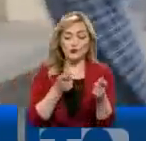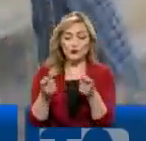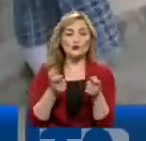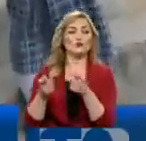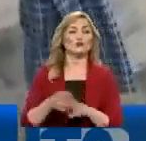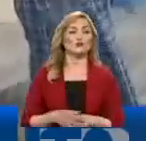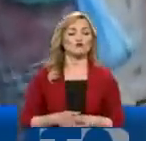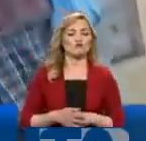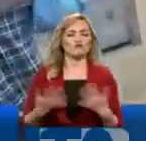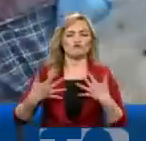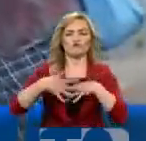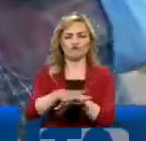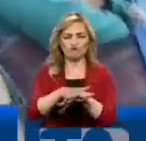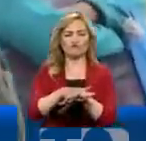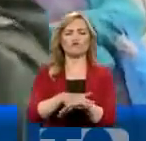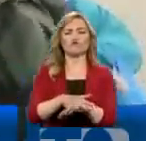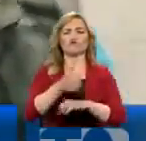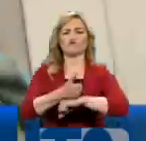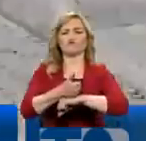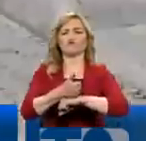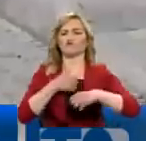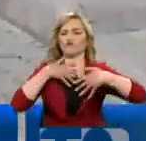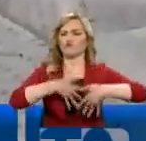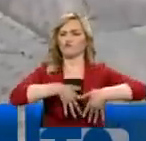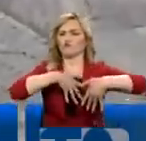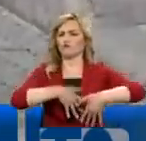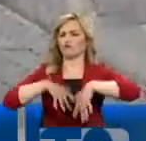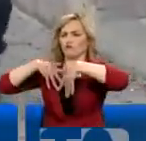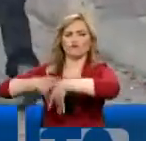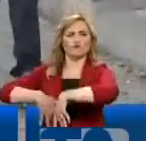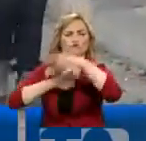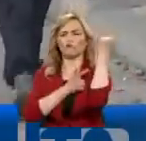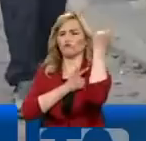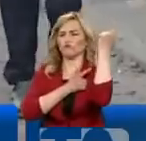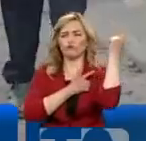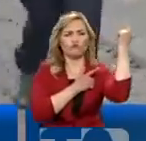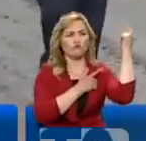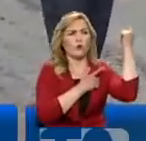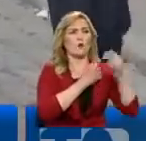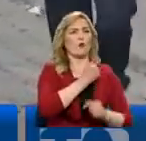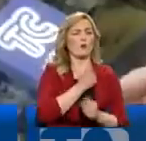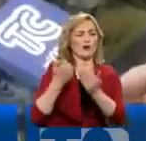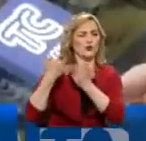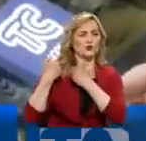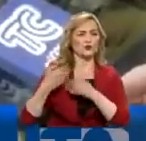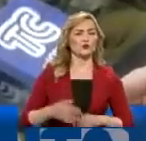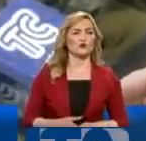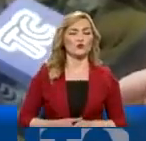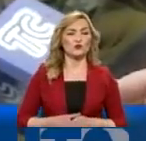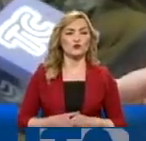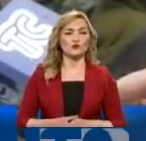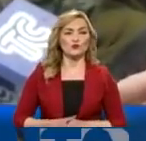operativos combinados que realizan las autoridades, cada una en el marco de sus competencias. Es que no